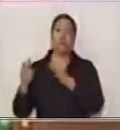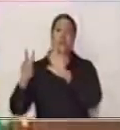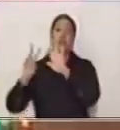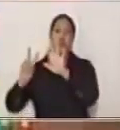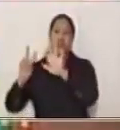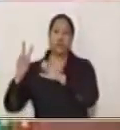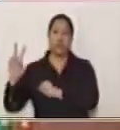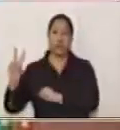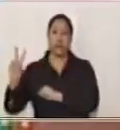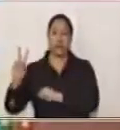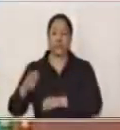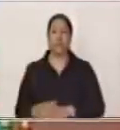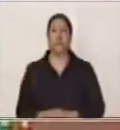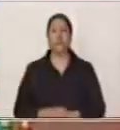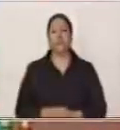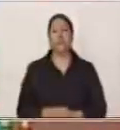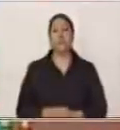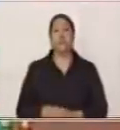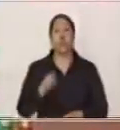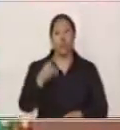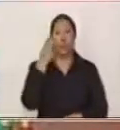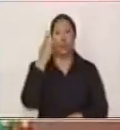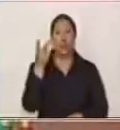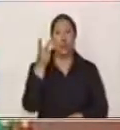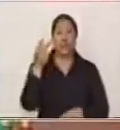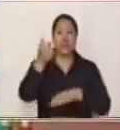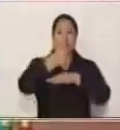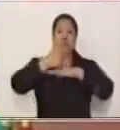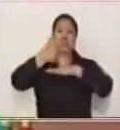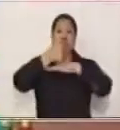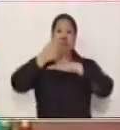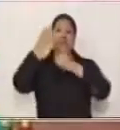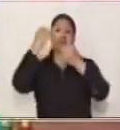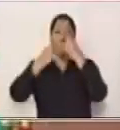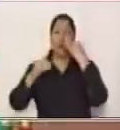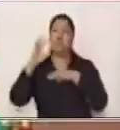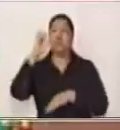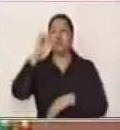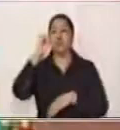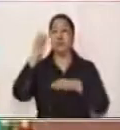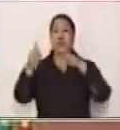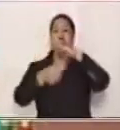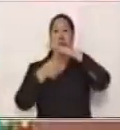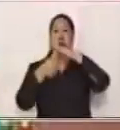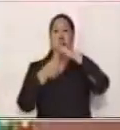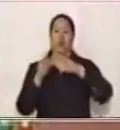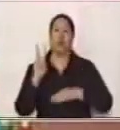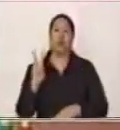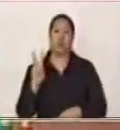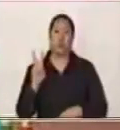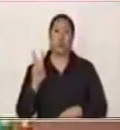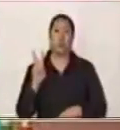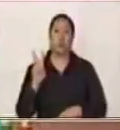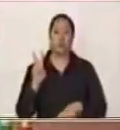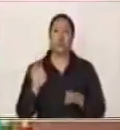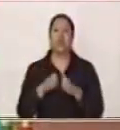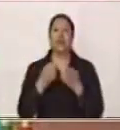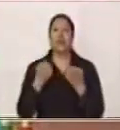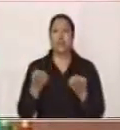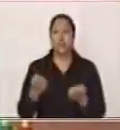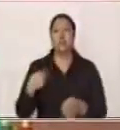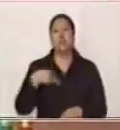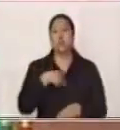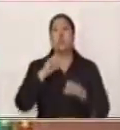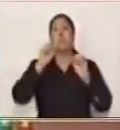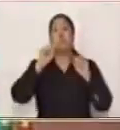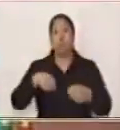72. Si te das cuenta, arriba finaliza con 0 y abajo con 2, es decir, que podemos